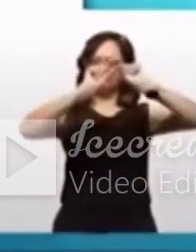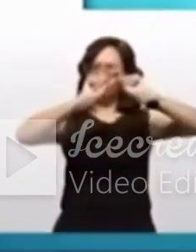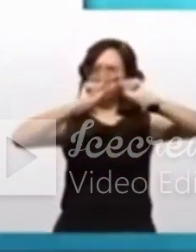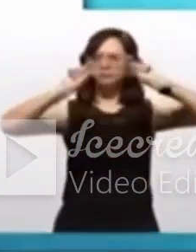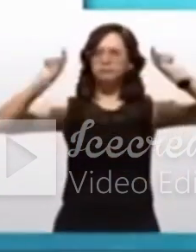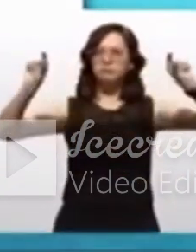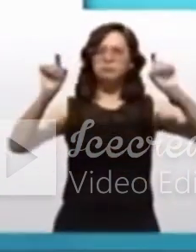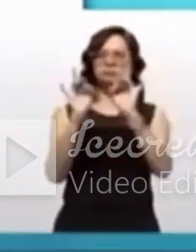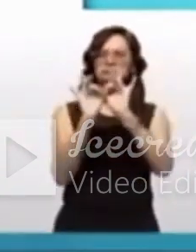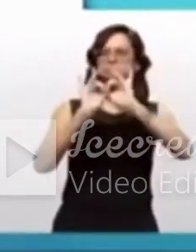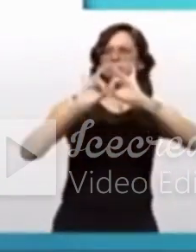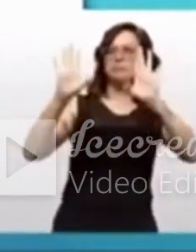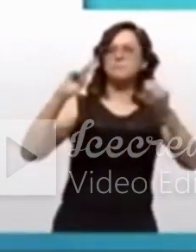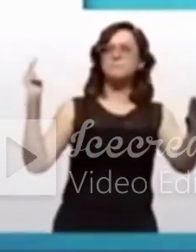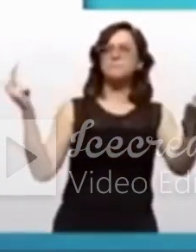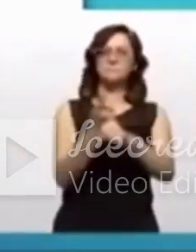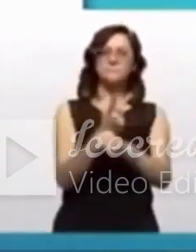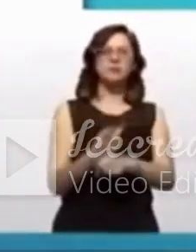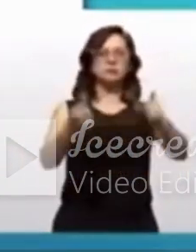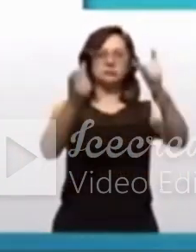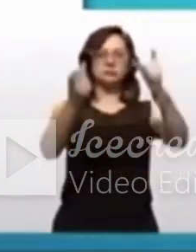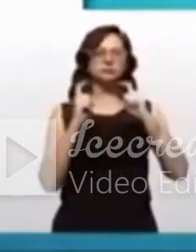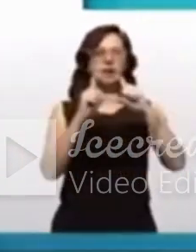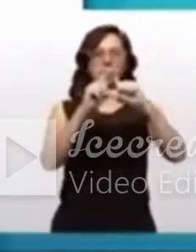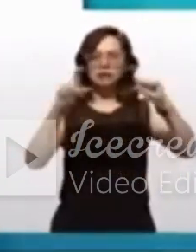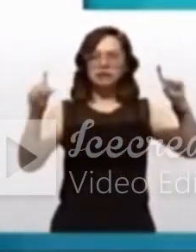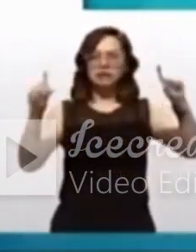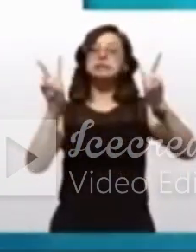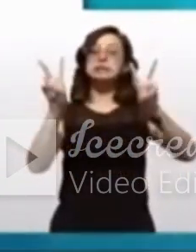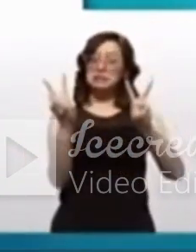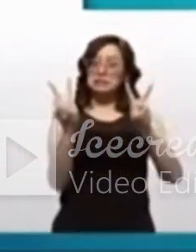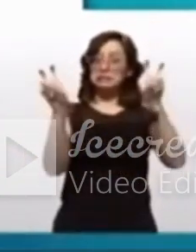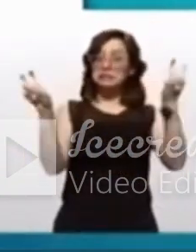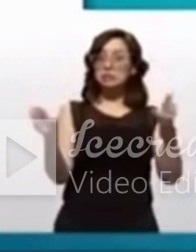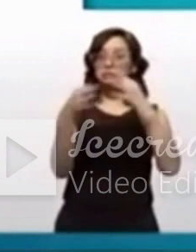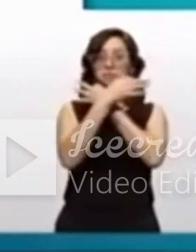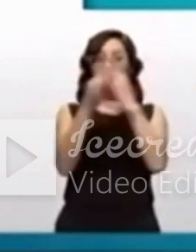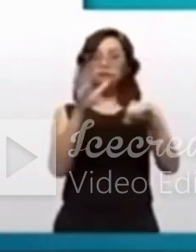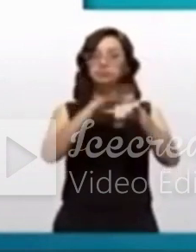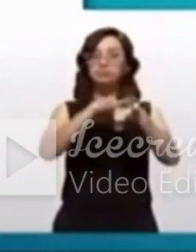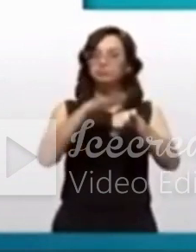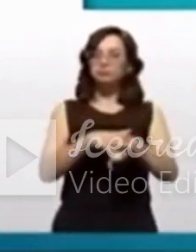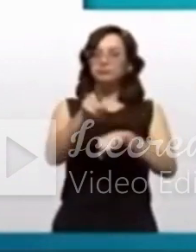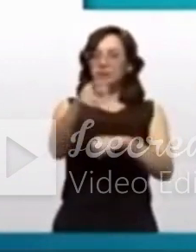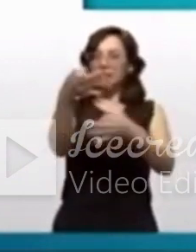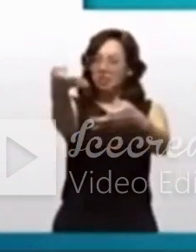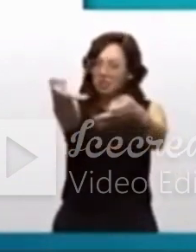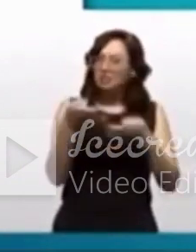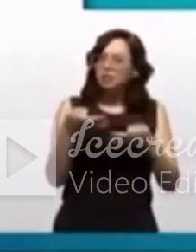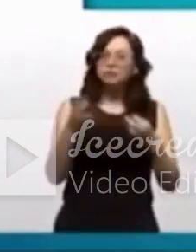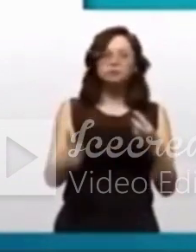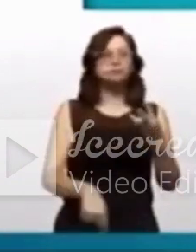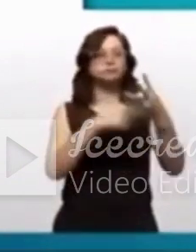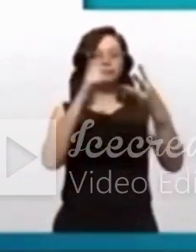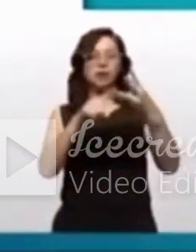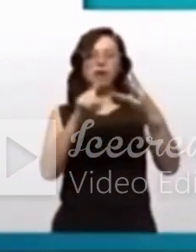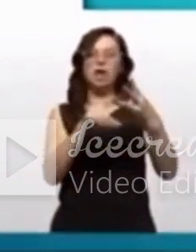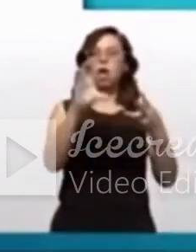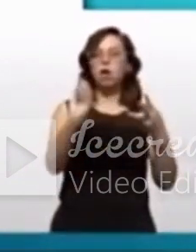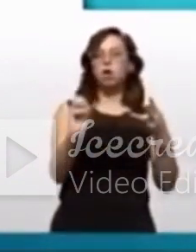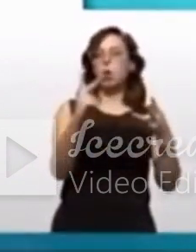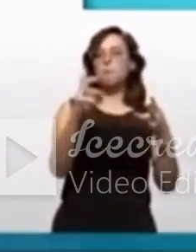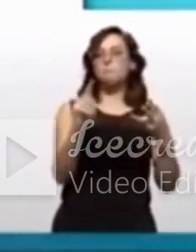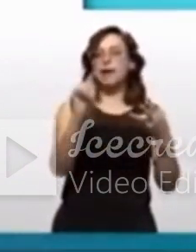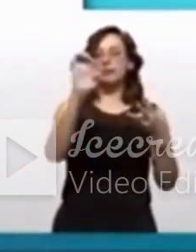lo sucedido. La segunda, el título, anuncia el tema y pretende atraer al lector. La tercera, el copete, resume